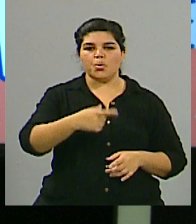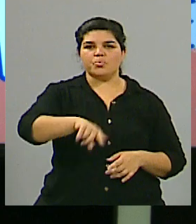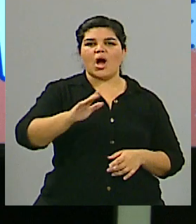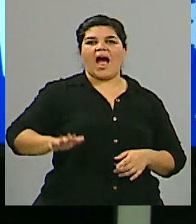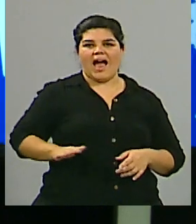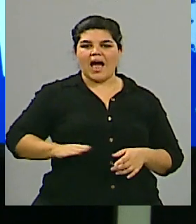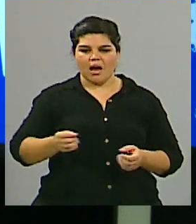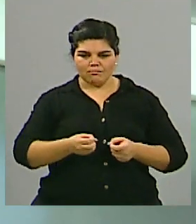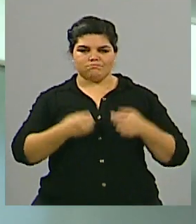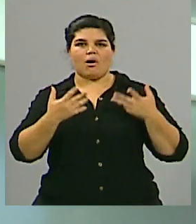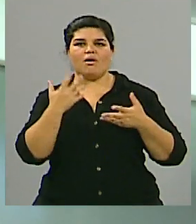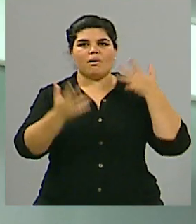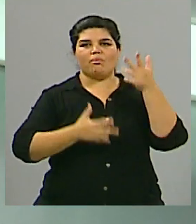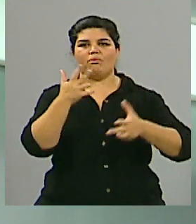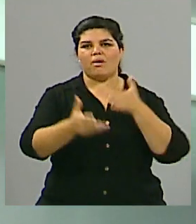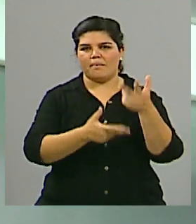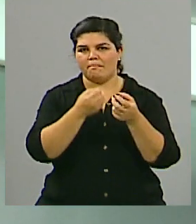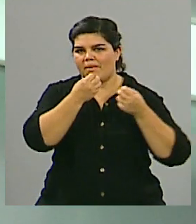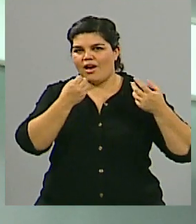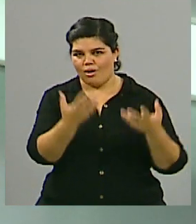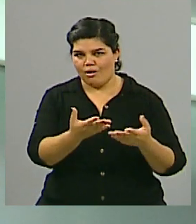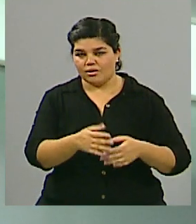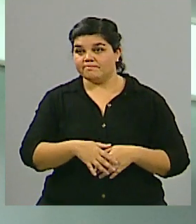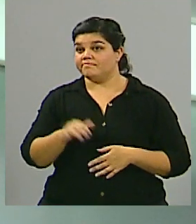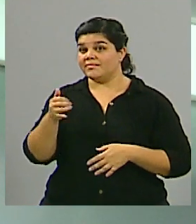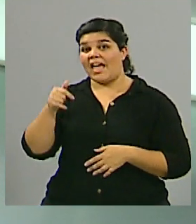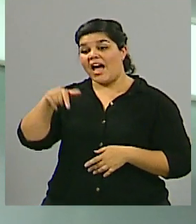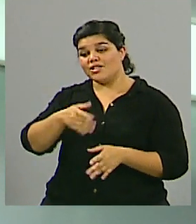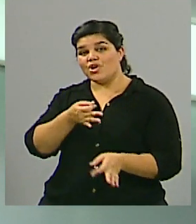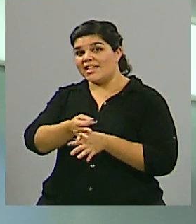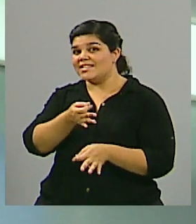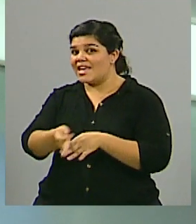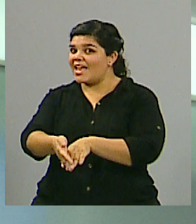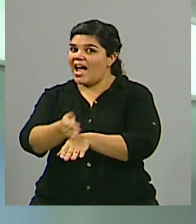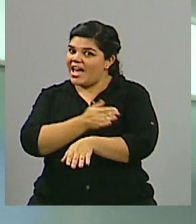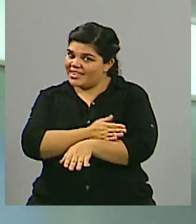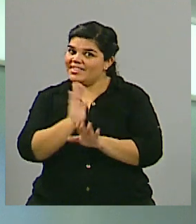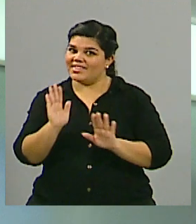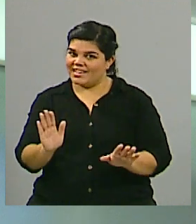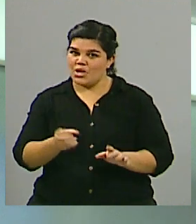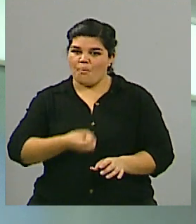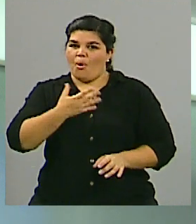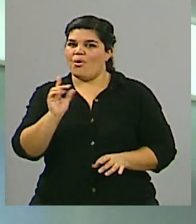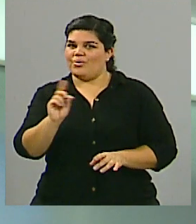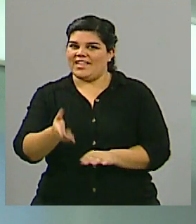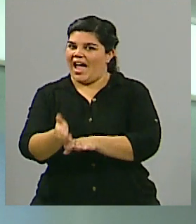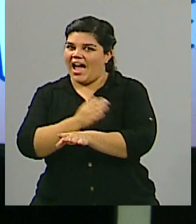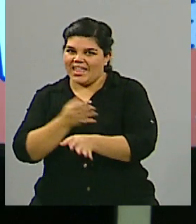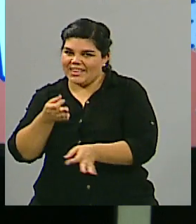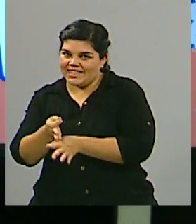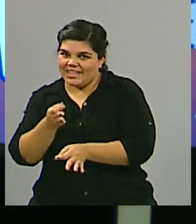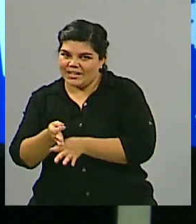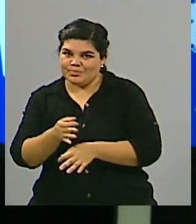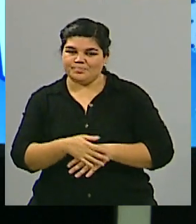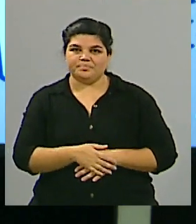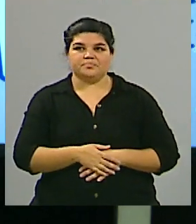educamos en eso también, ¿no? Sí, también, sin duda. Hoy vos podés decir, hay espacios y eso también es clave. Y más allá de